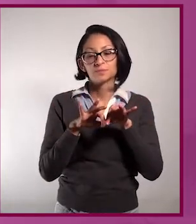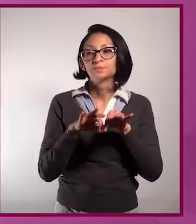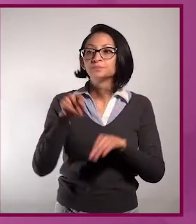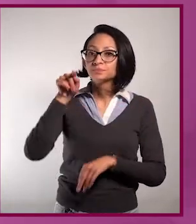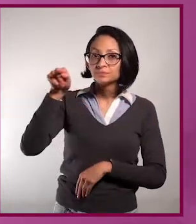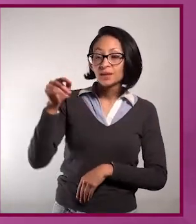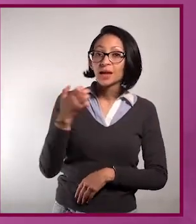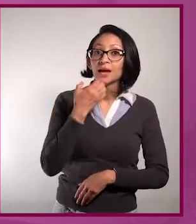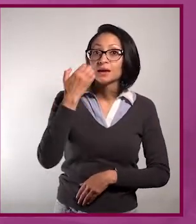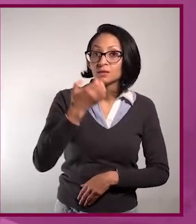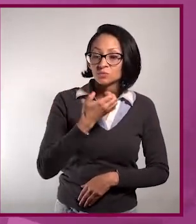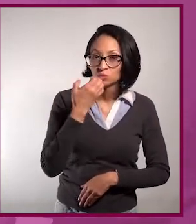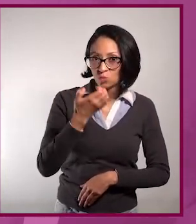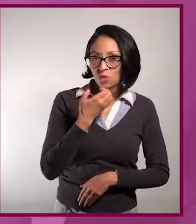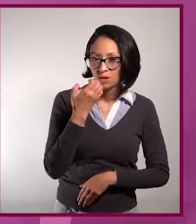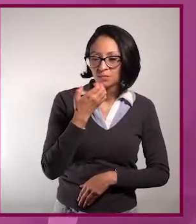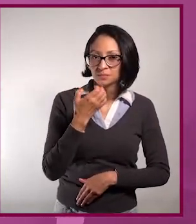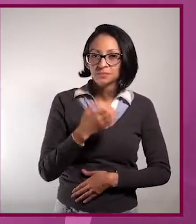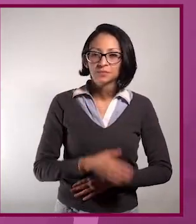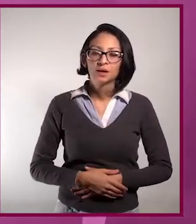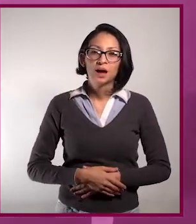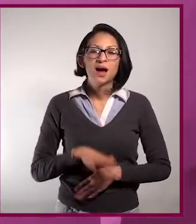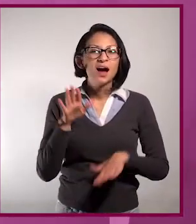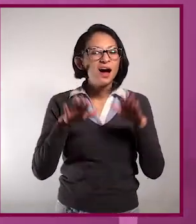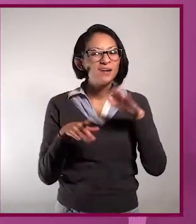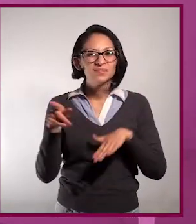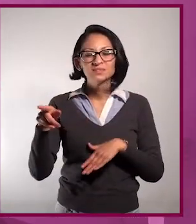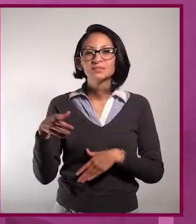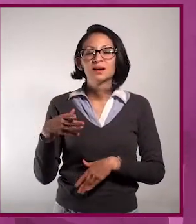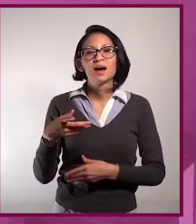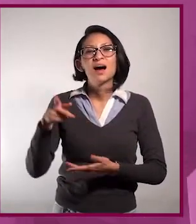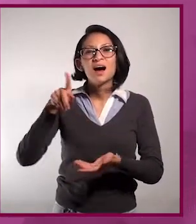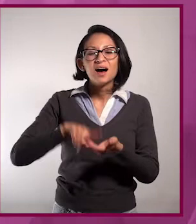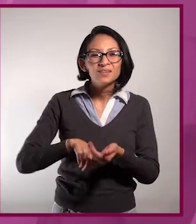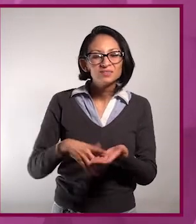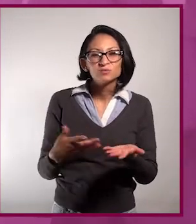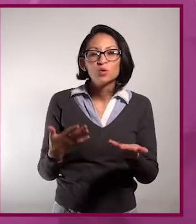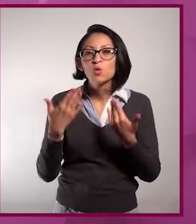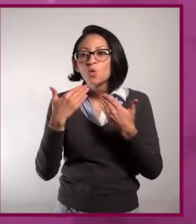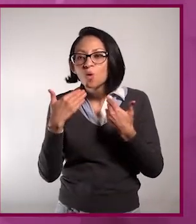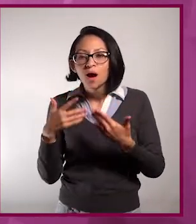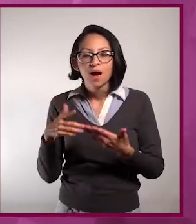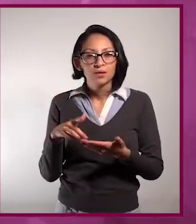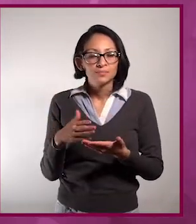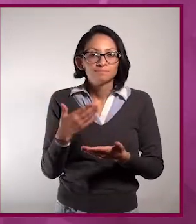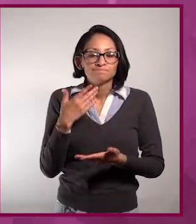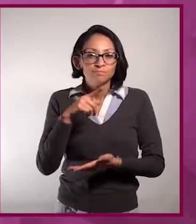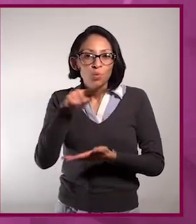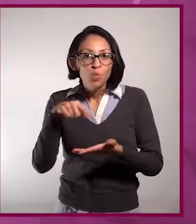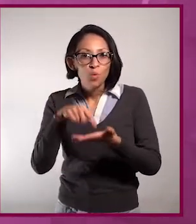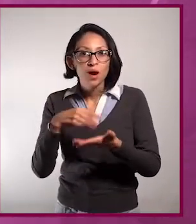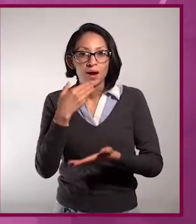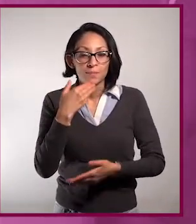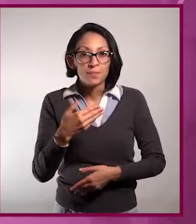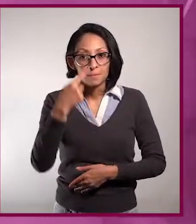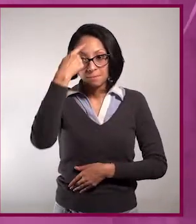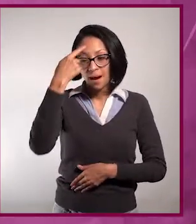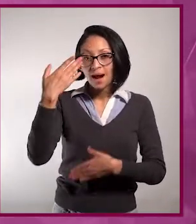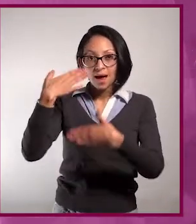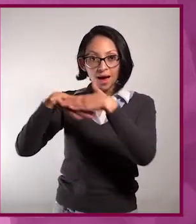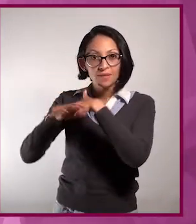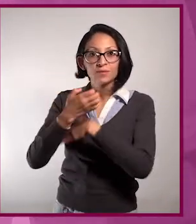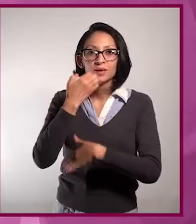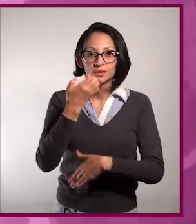las escuelas no contamos con instalaciones adecuadas de agua y saneamiento para que las niñas y adolescentes puedan estar en la